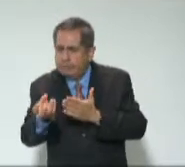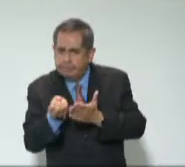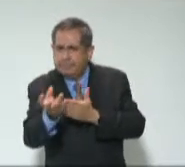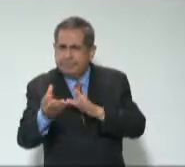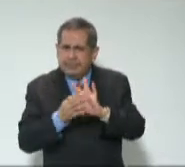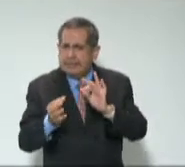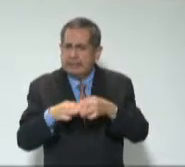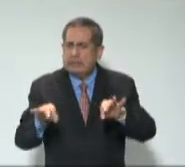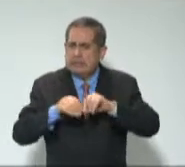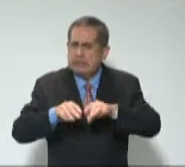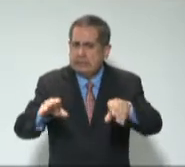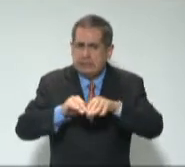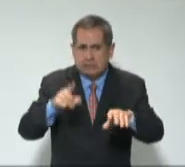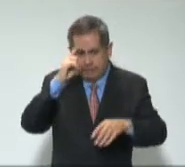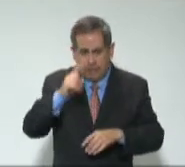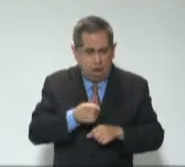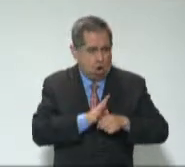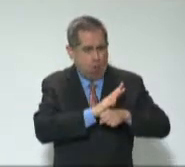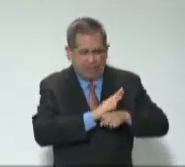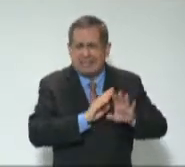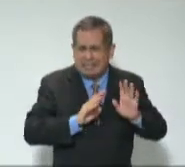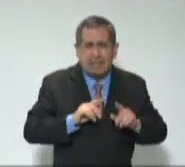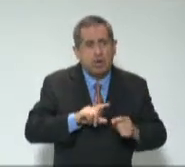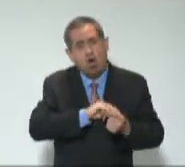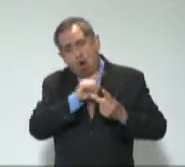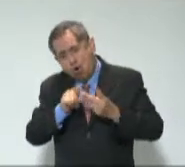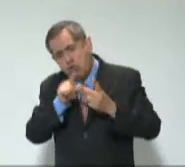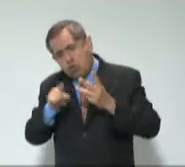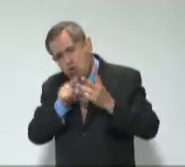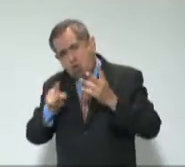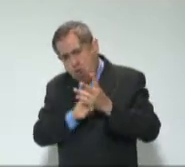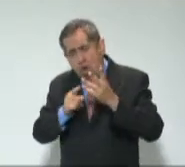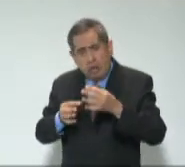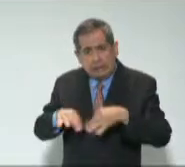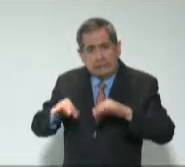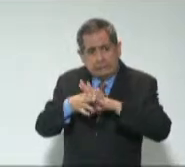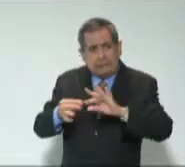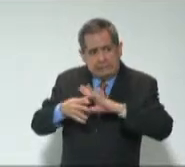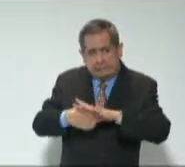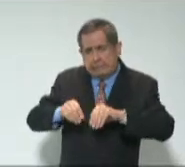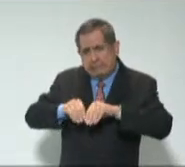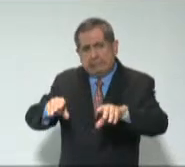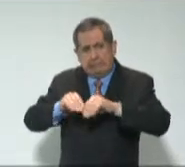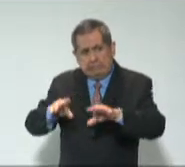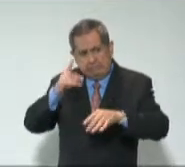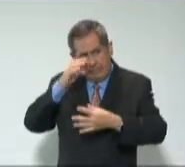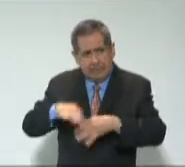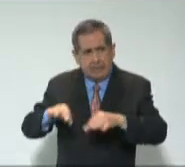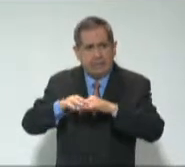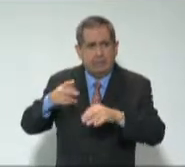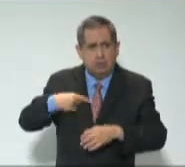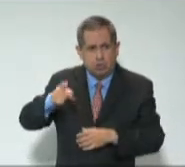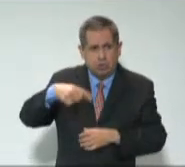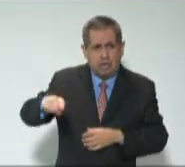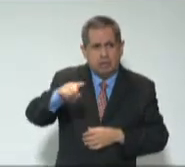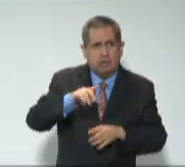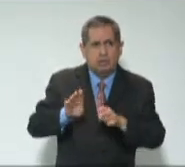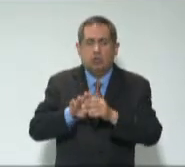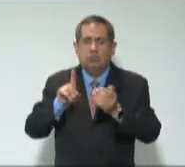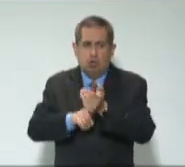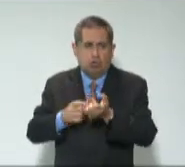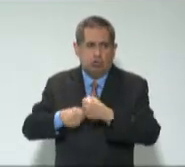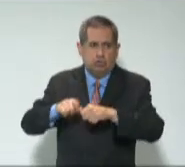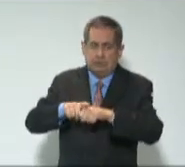se vincula Más allá de covid-19 con múltiples aspectos de la vida humana en lo individual en